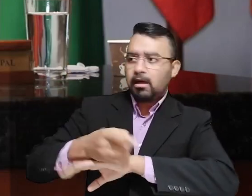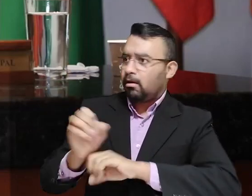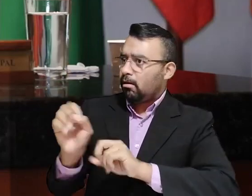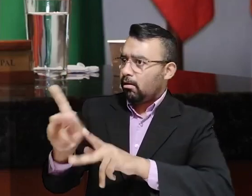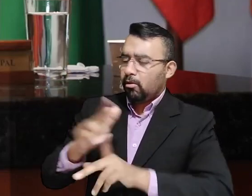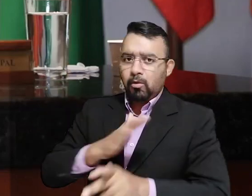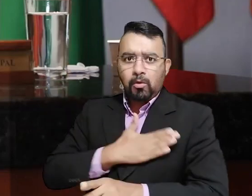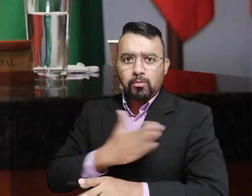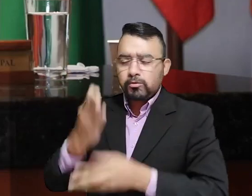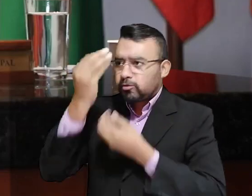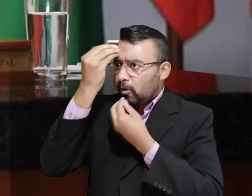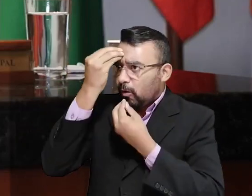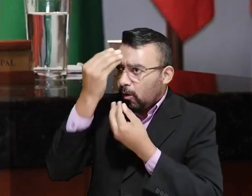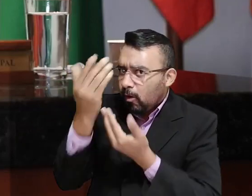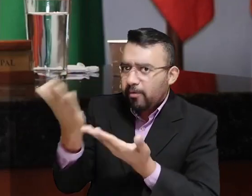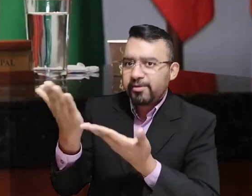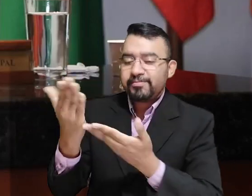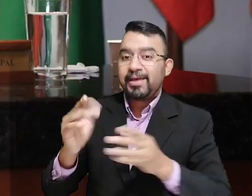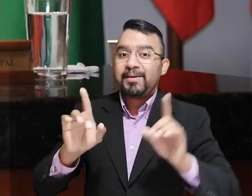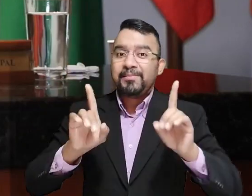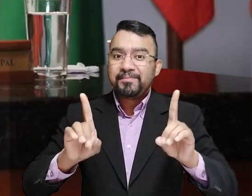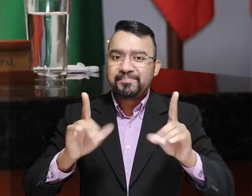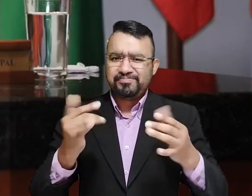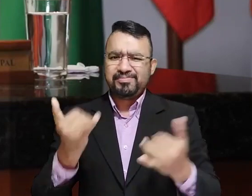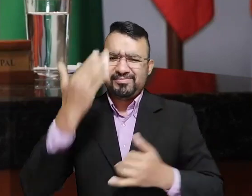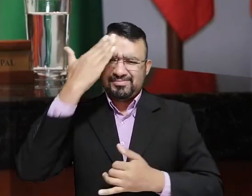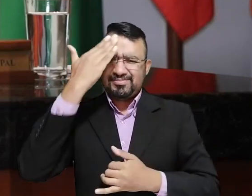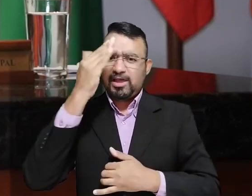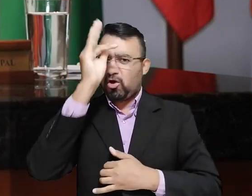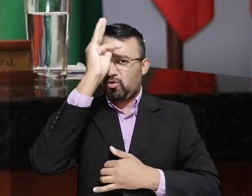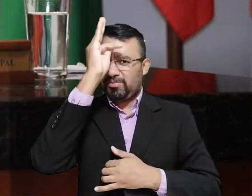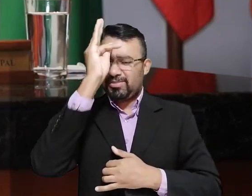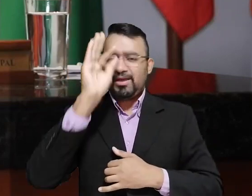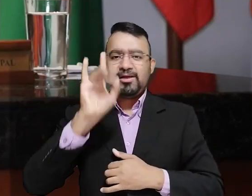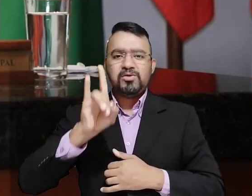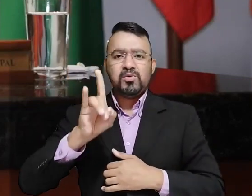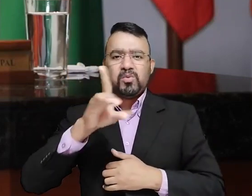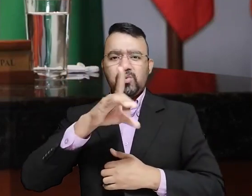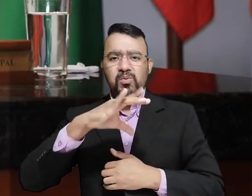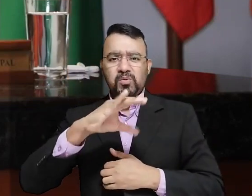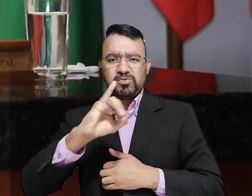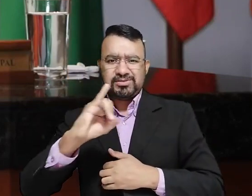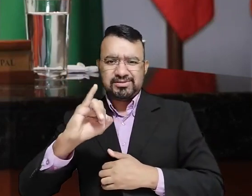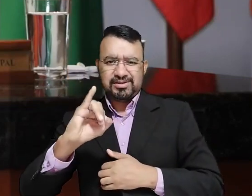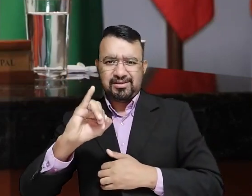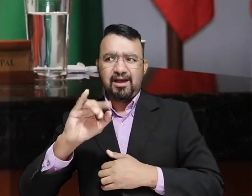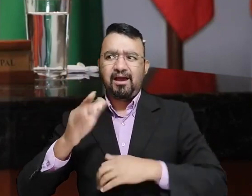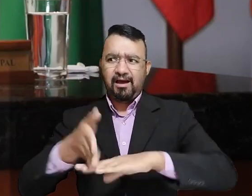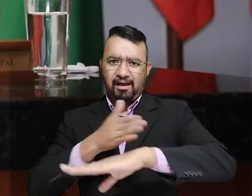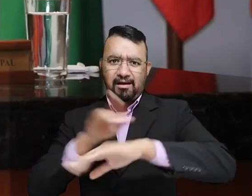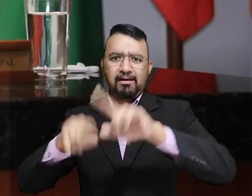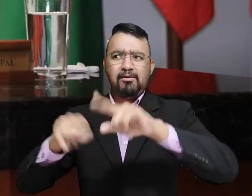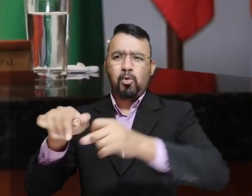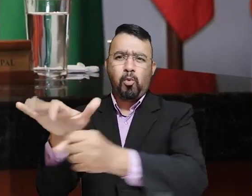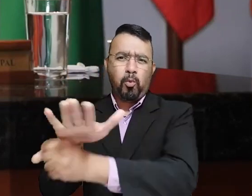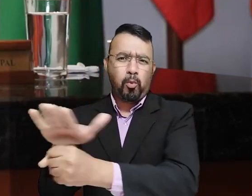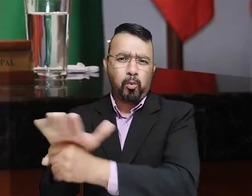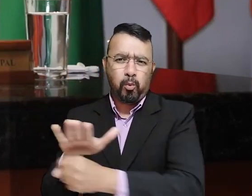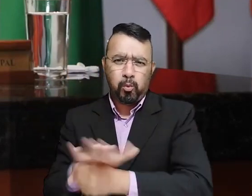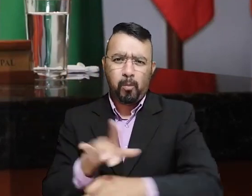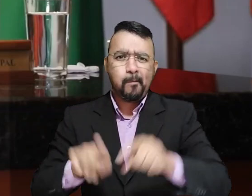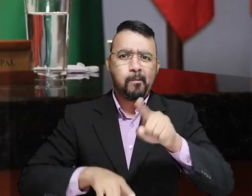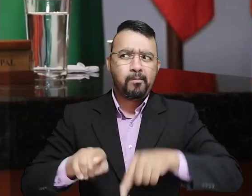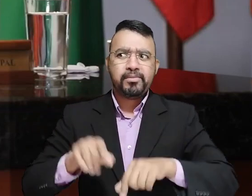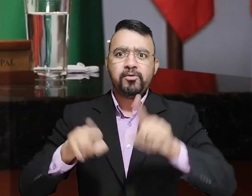cierres. Envigado ha tenido la ocupación de UCIs al 100%, de camas de cuidados especiales al